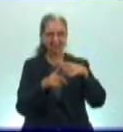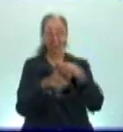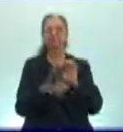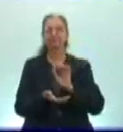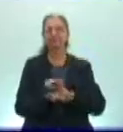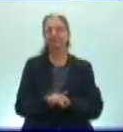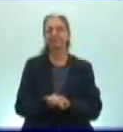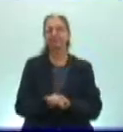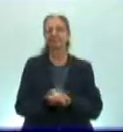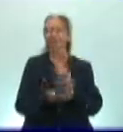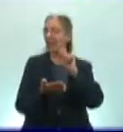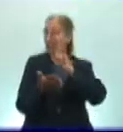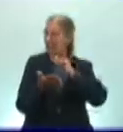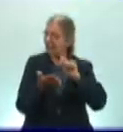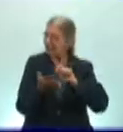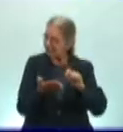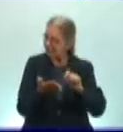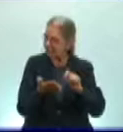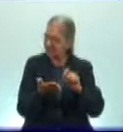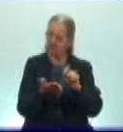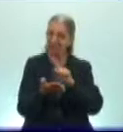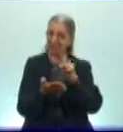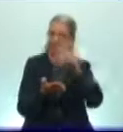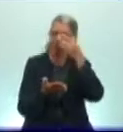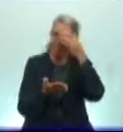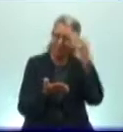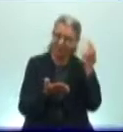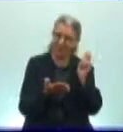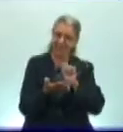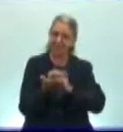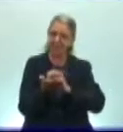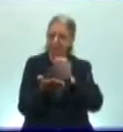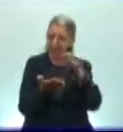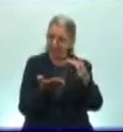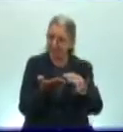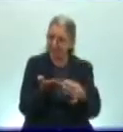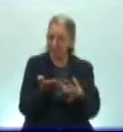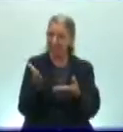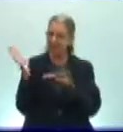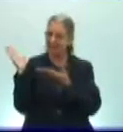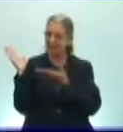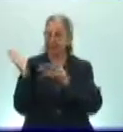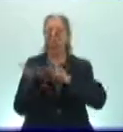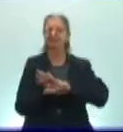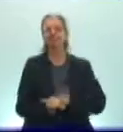texto. Anota en qué página te aparece.